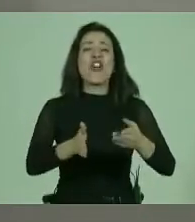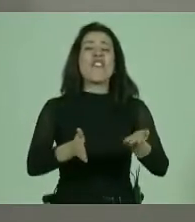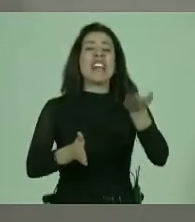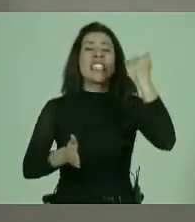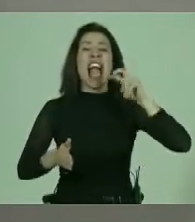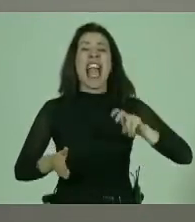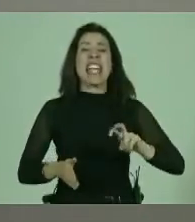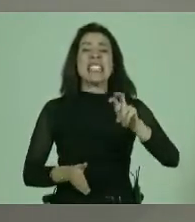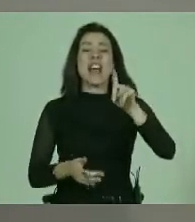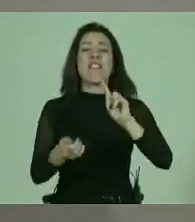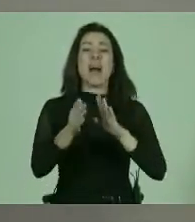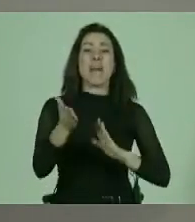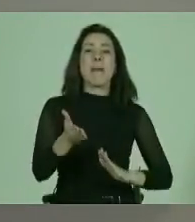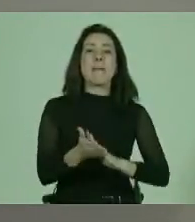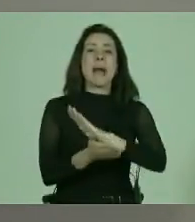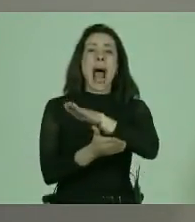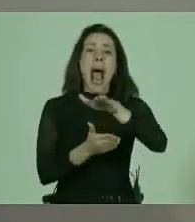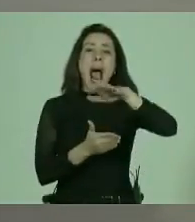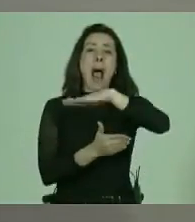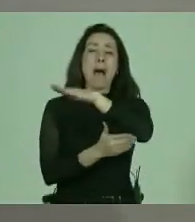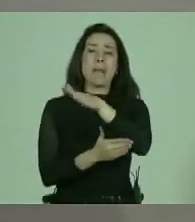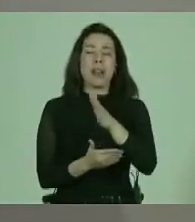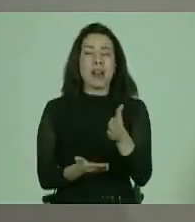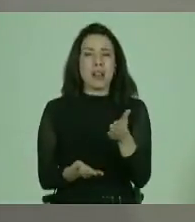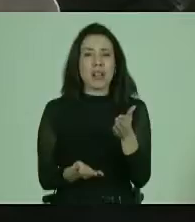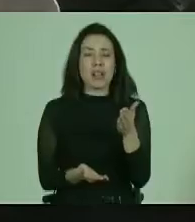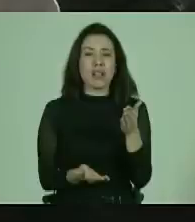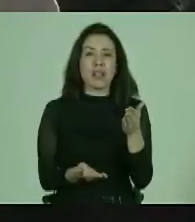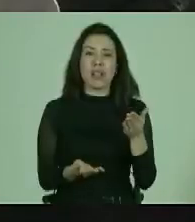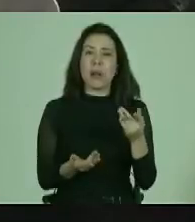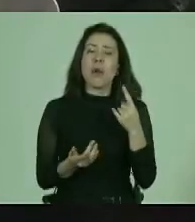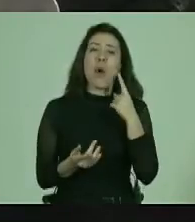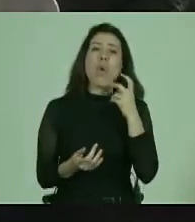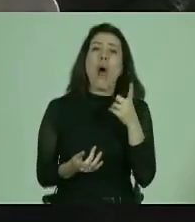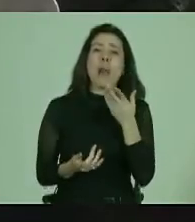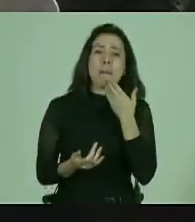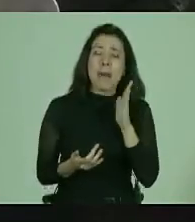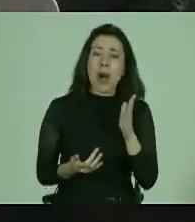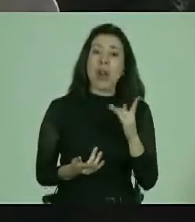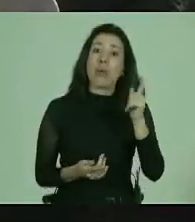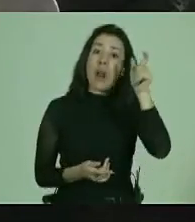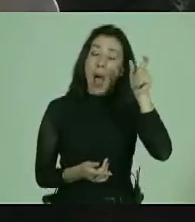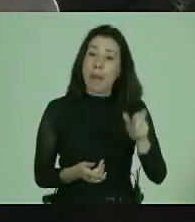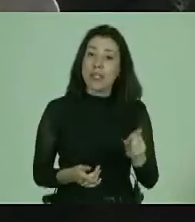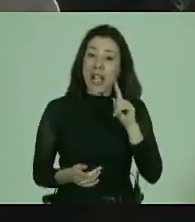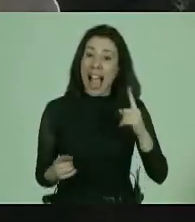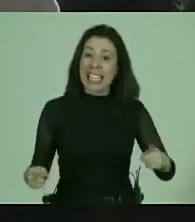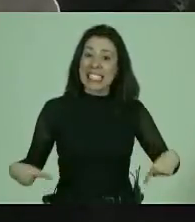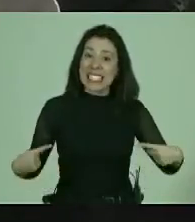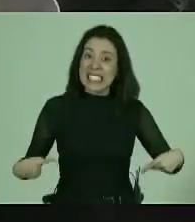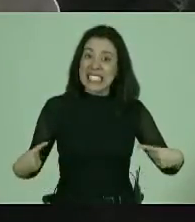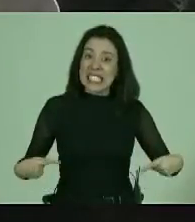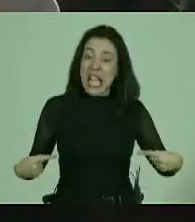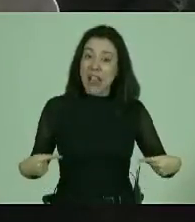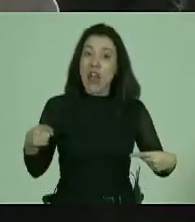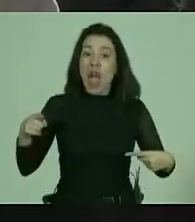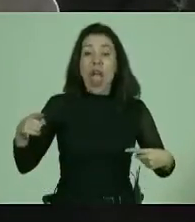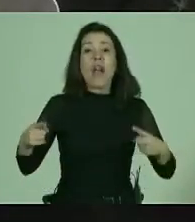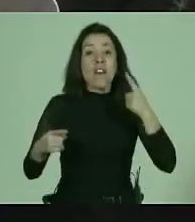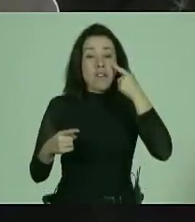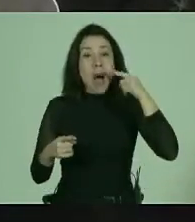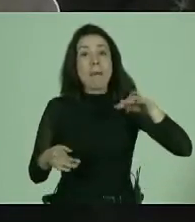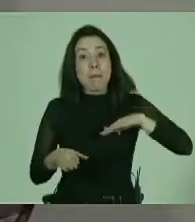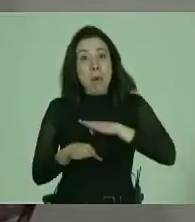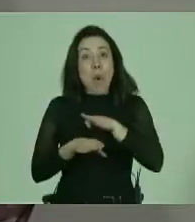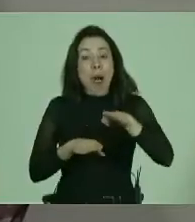escaleras vamos a poner rampas y que es lo mejor pues que alguien que tiene una silla de ruedas lo llevemos por el lugar